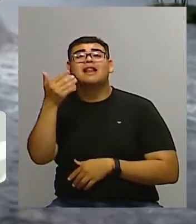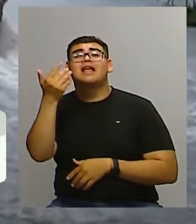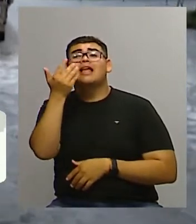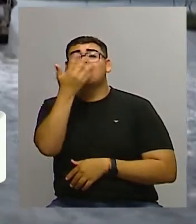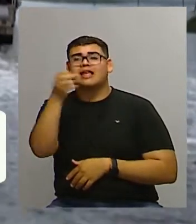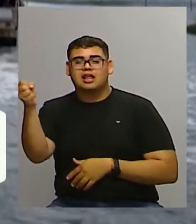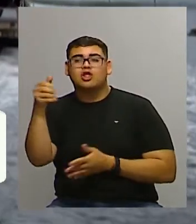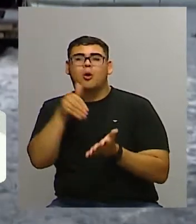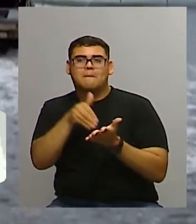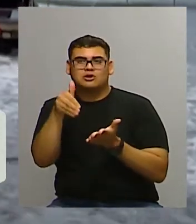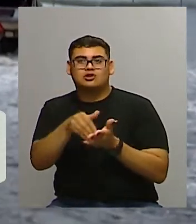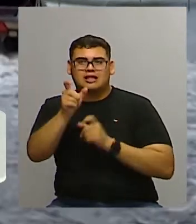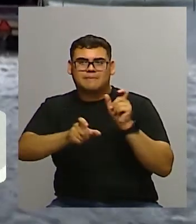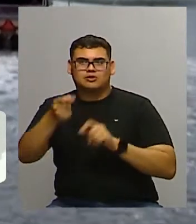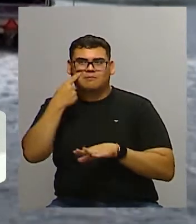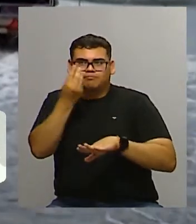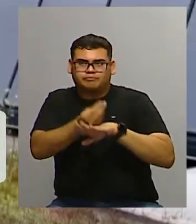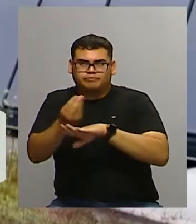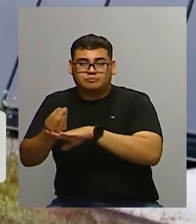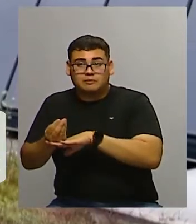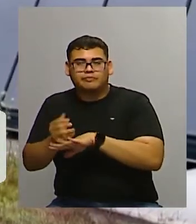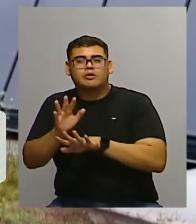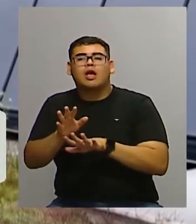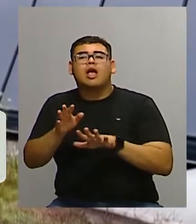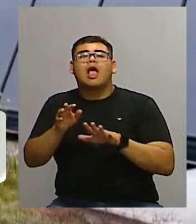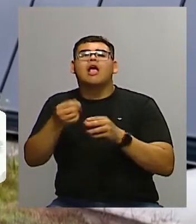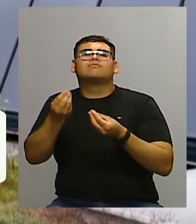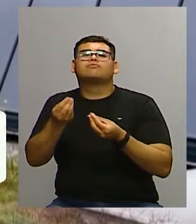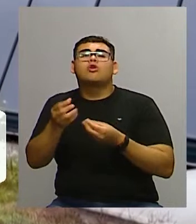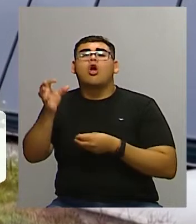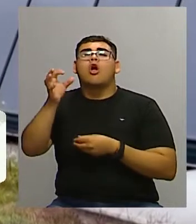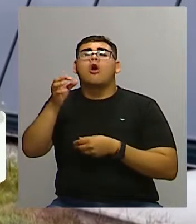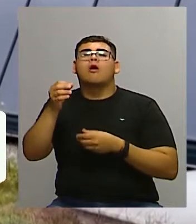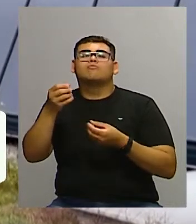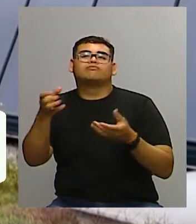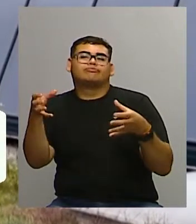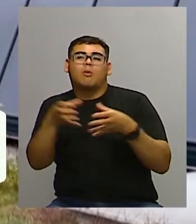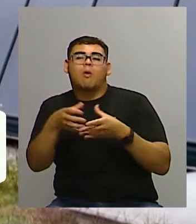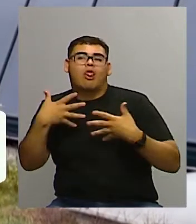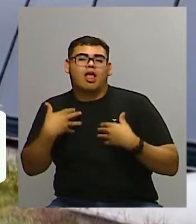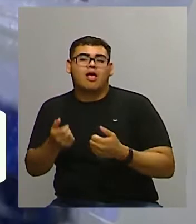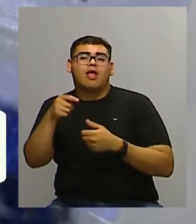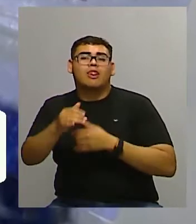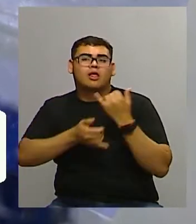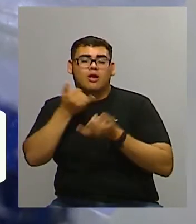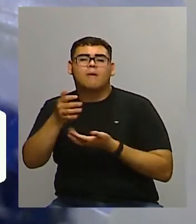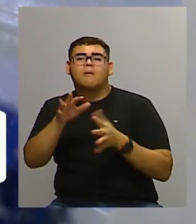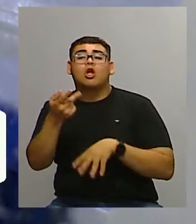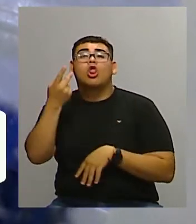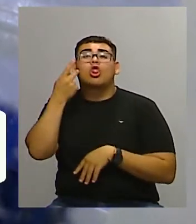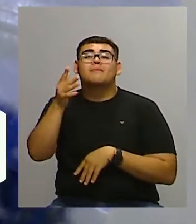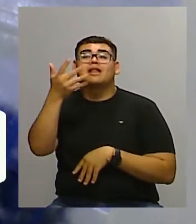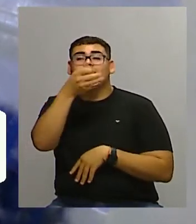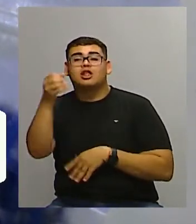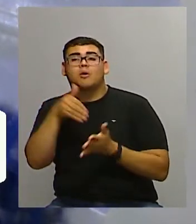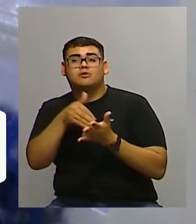la pandemia escuchábamos las cifras de la Organización Mundial de la Salud que decía que 2.500 millones de personas, 2.500 millones de